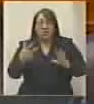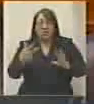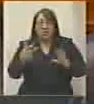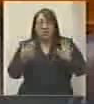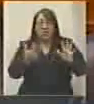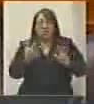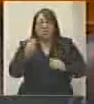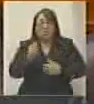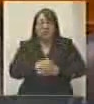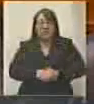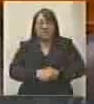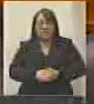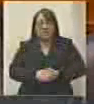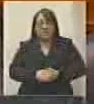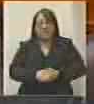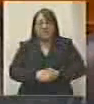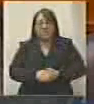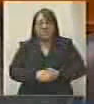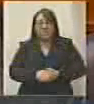27-28-80.